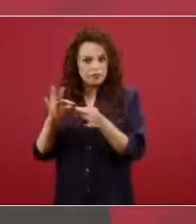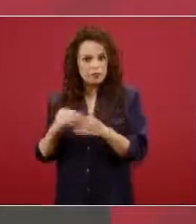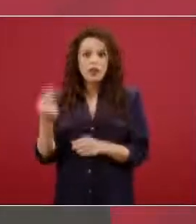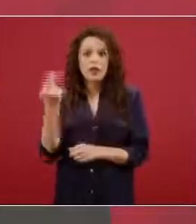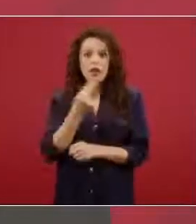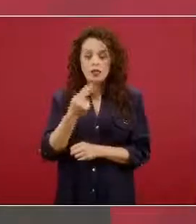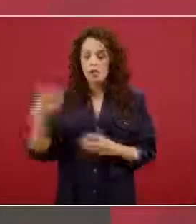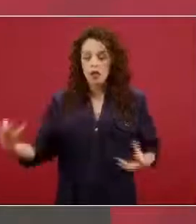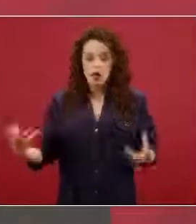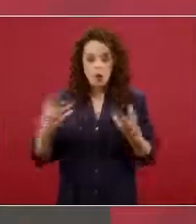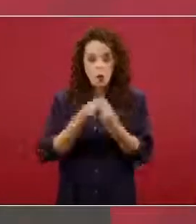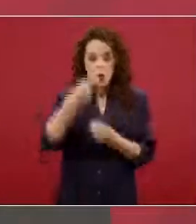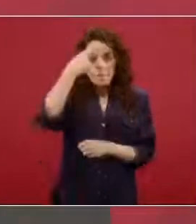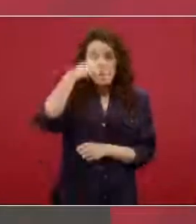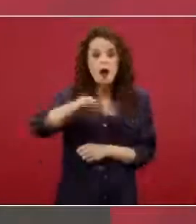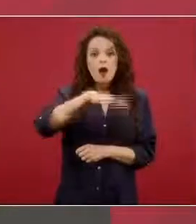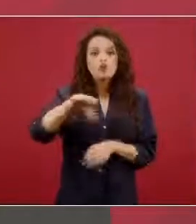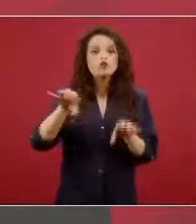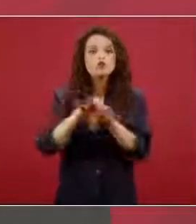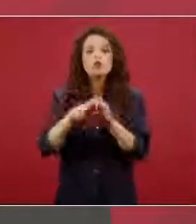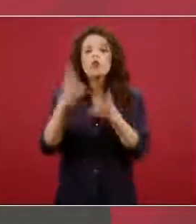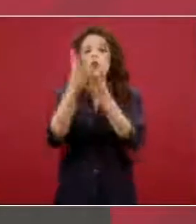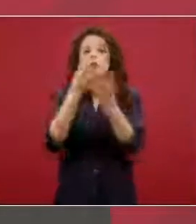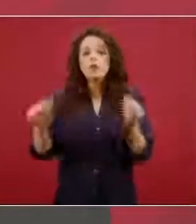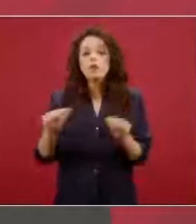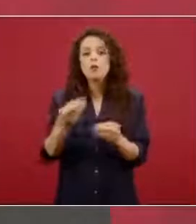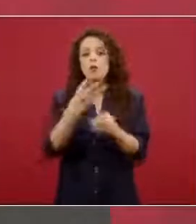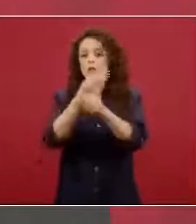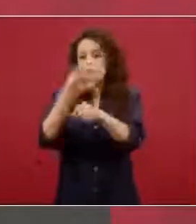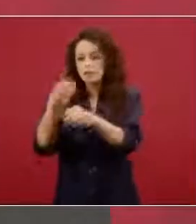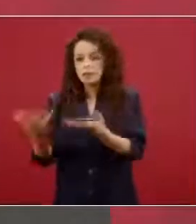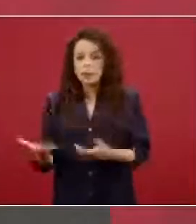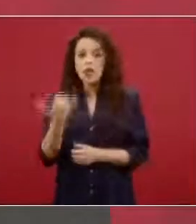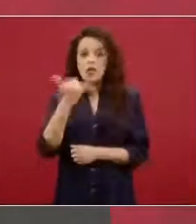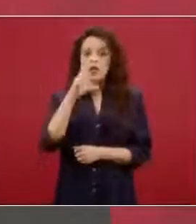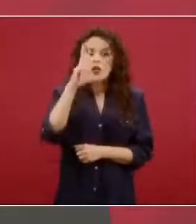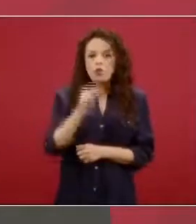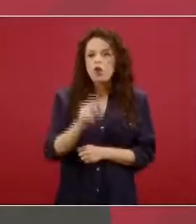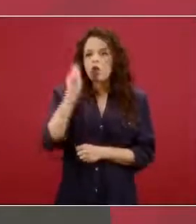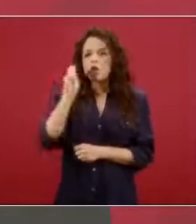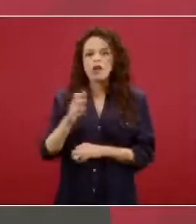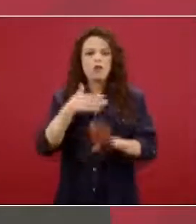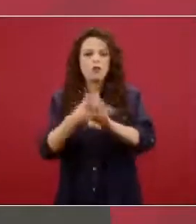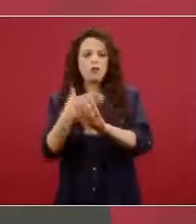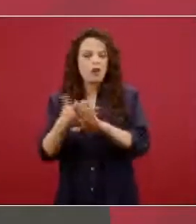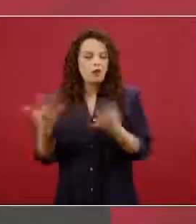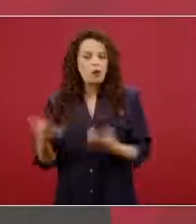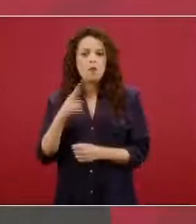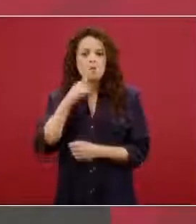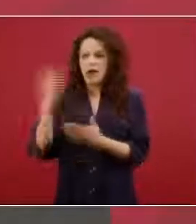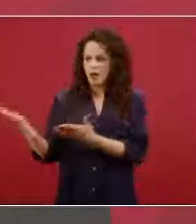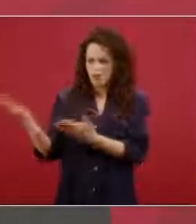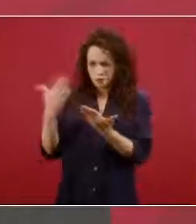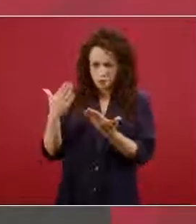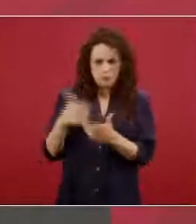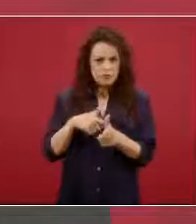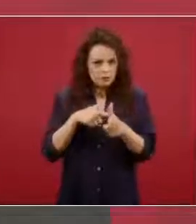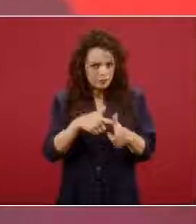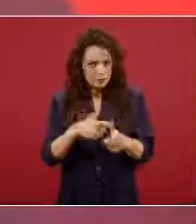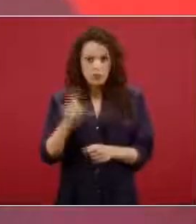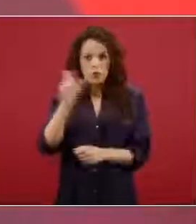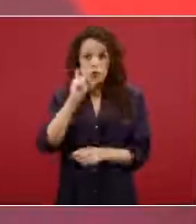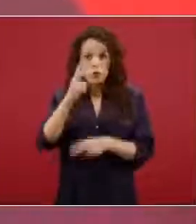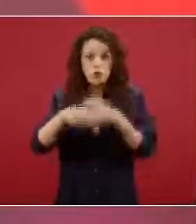de la solución y no en contaminar la solución. Les seguimos invitando a que lo hagan. Cuando las cosas van